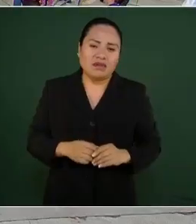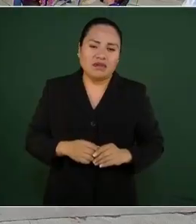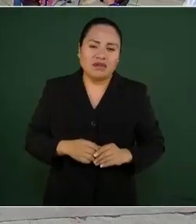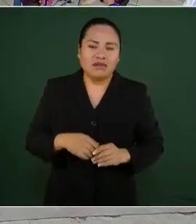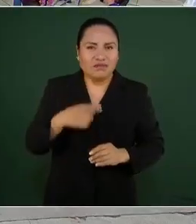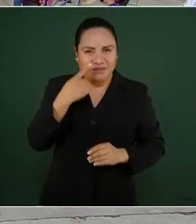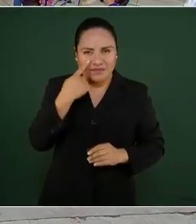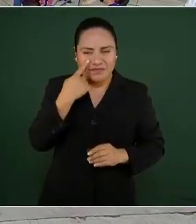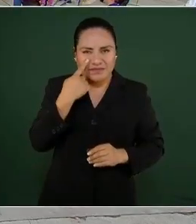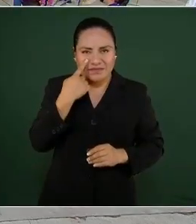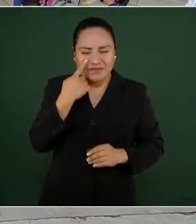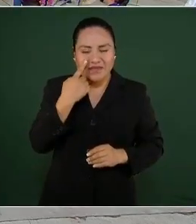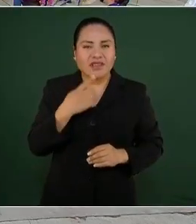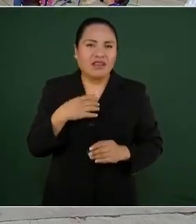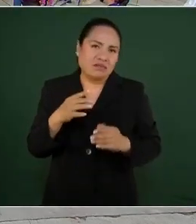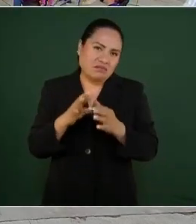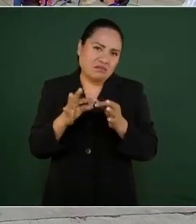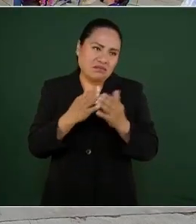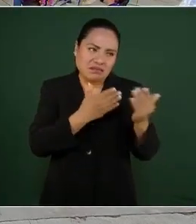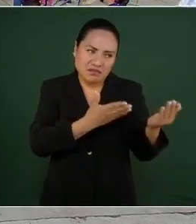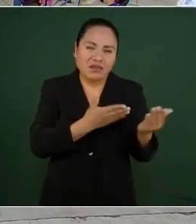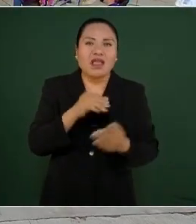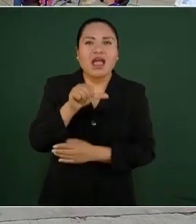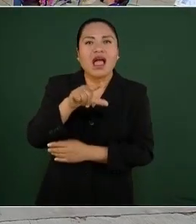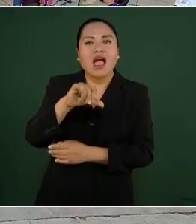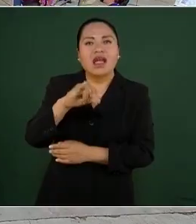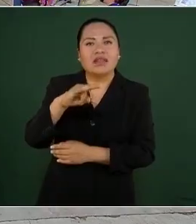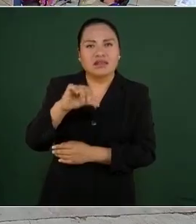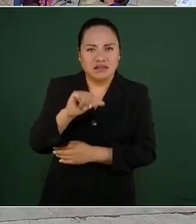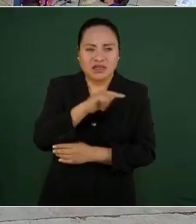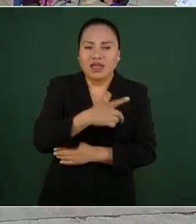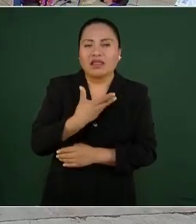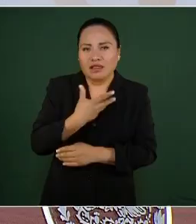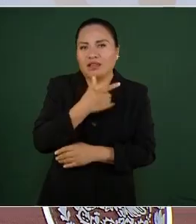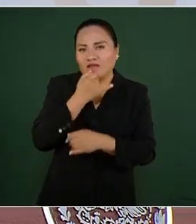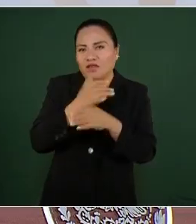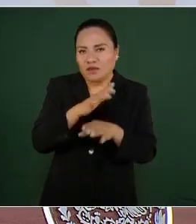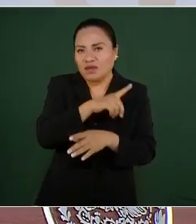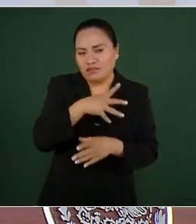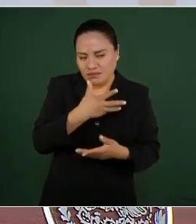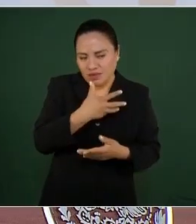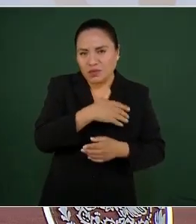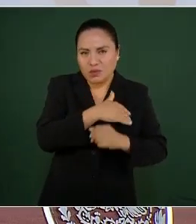Alicia debe de tener, ustedes deben de tener, nada más,